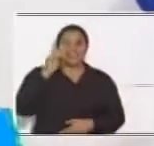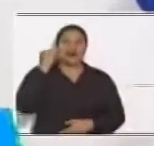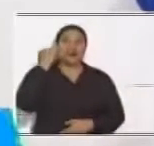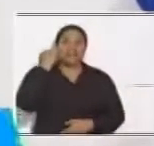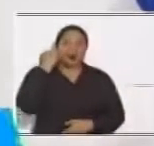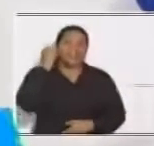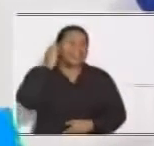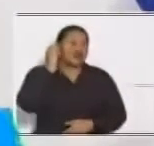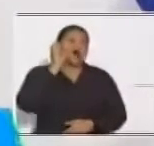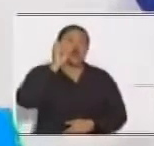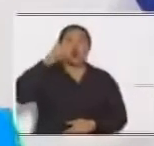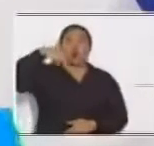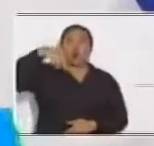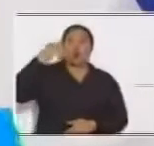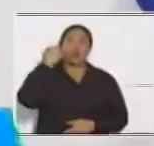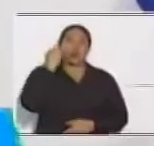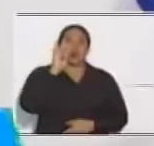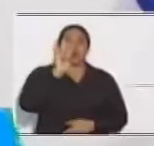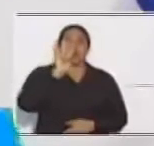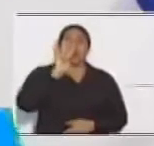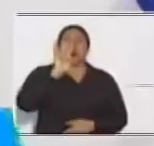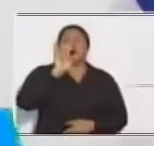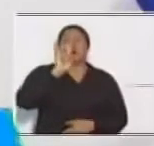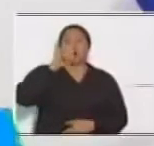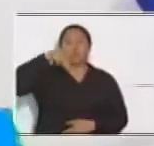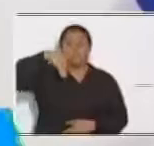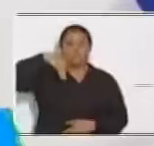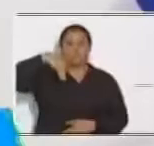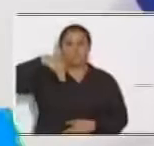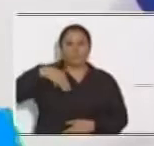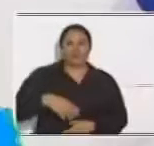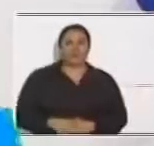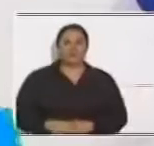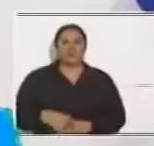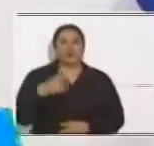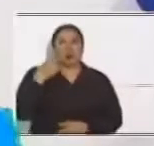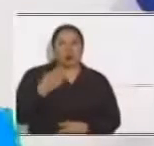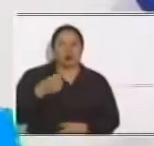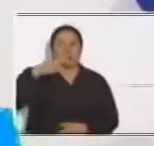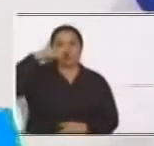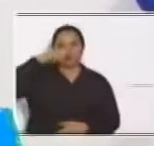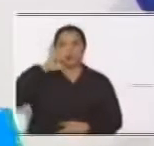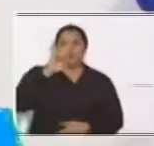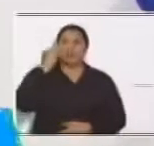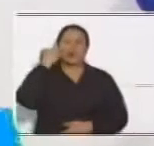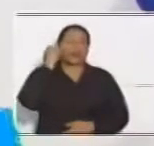trigonum. Aquí está, cópienla. De ahí viene trigonometría,